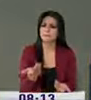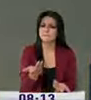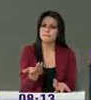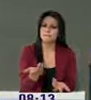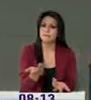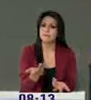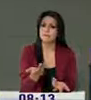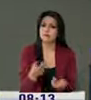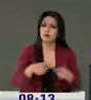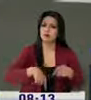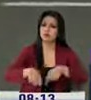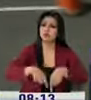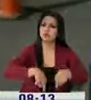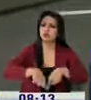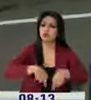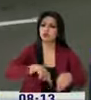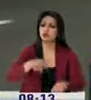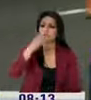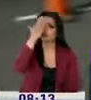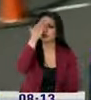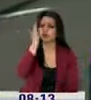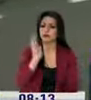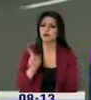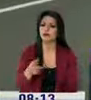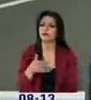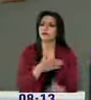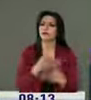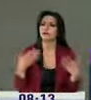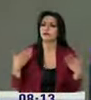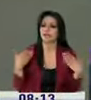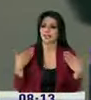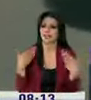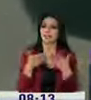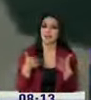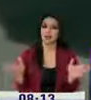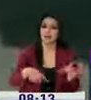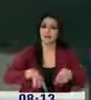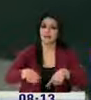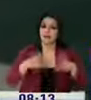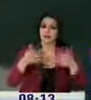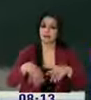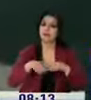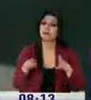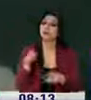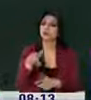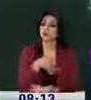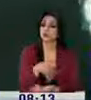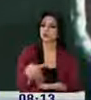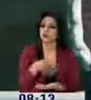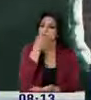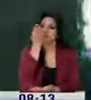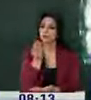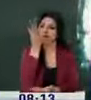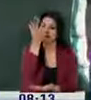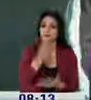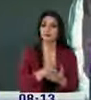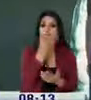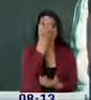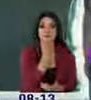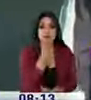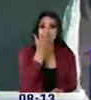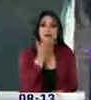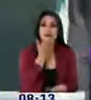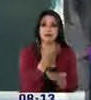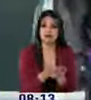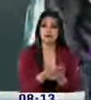deja aún el contraflujo, que yo sé que están felices de que se haya abierto por fin, pero cuáles son estas dudas. Buenos días. Buenos días, gracias.